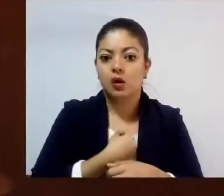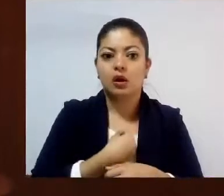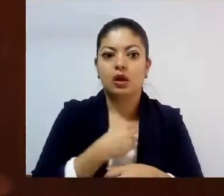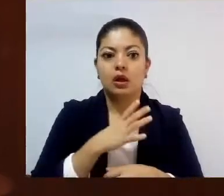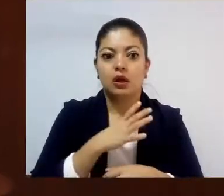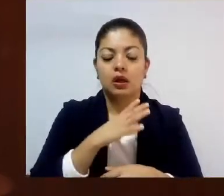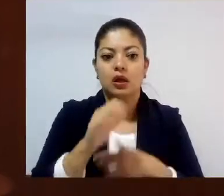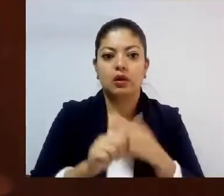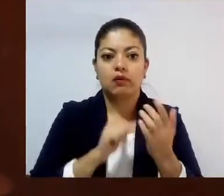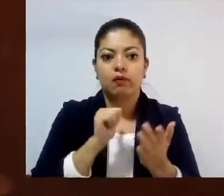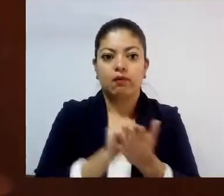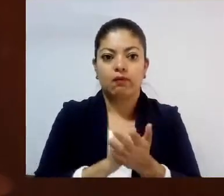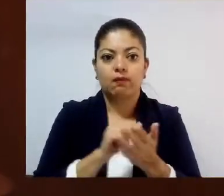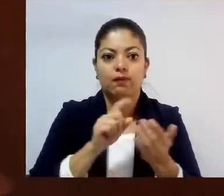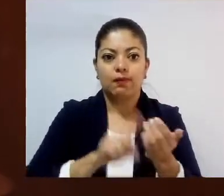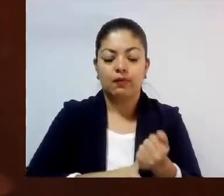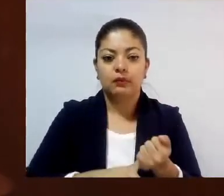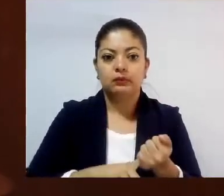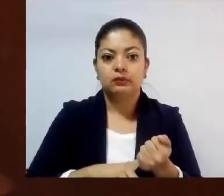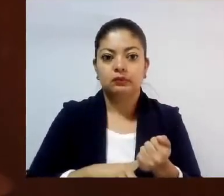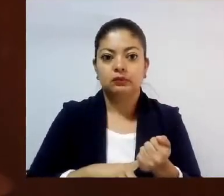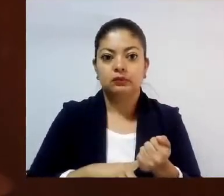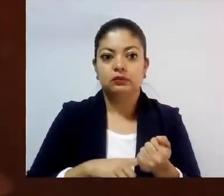parte de la Secretaría de la Mujer,